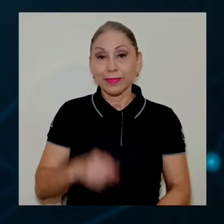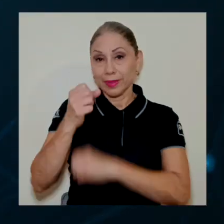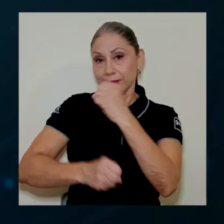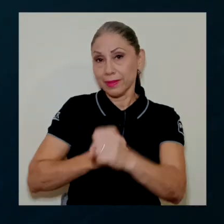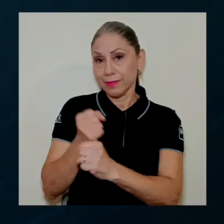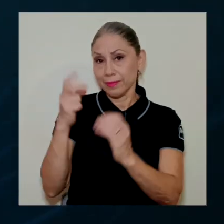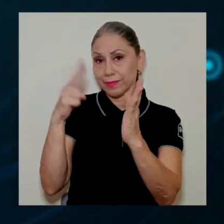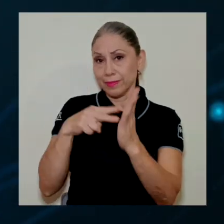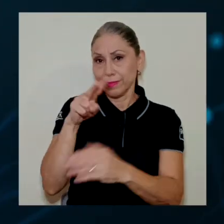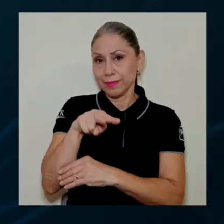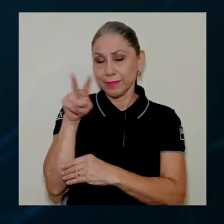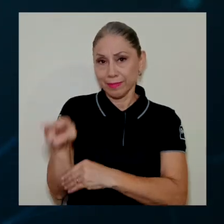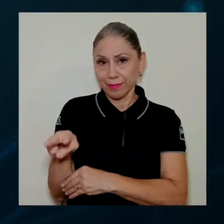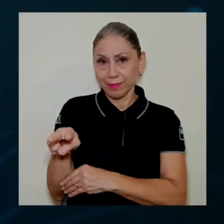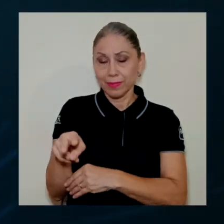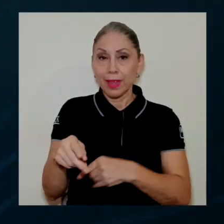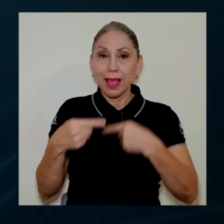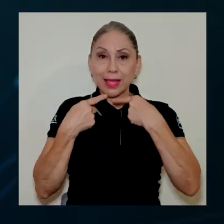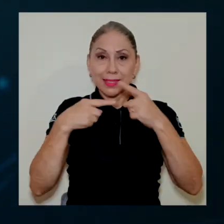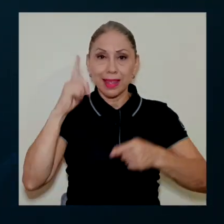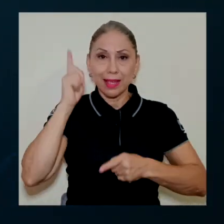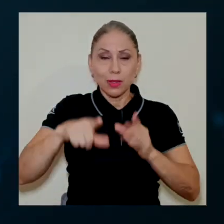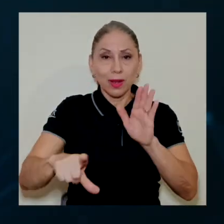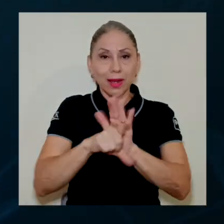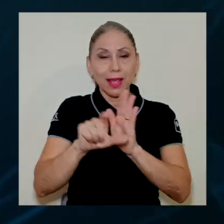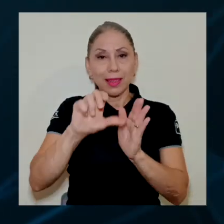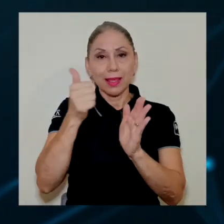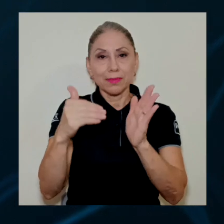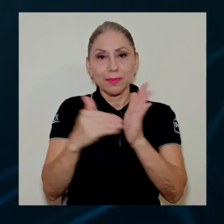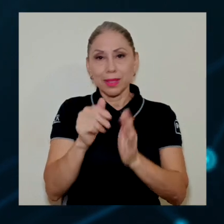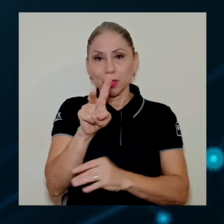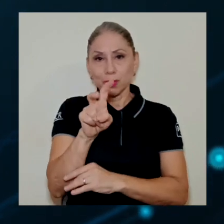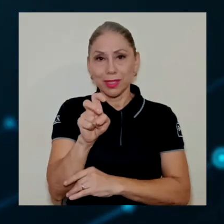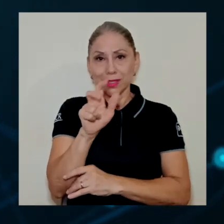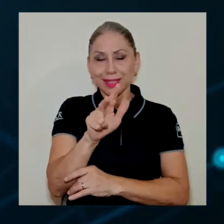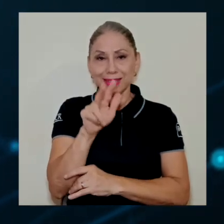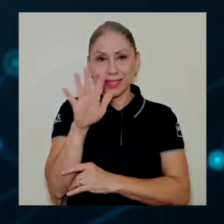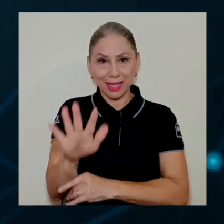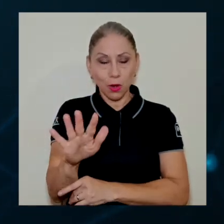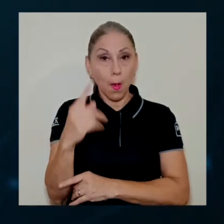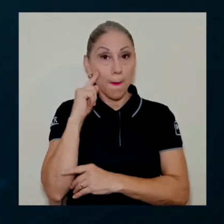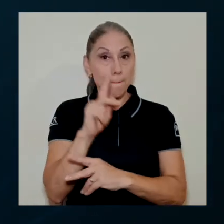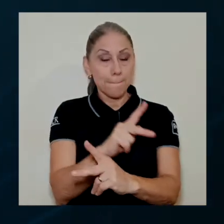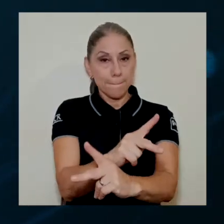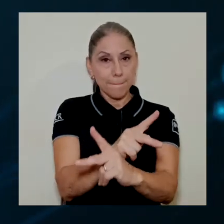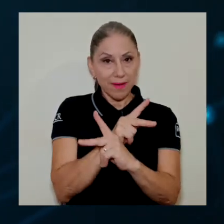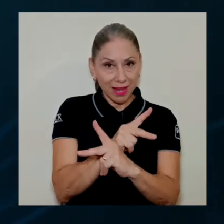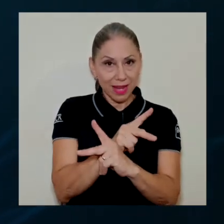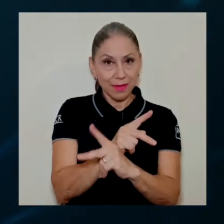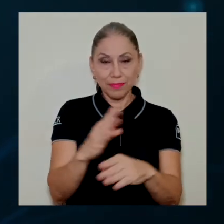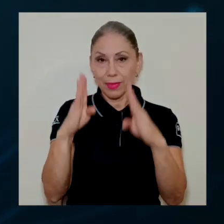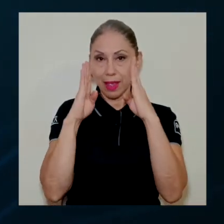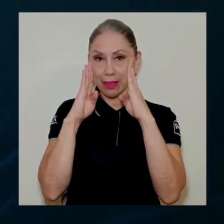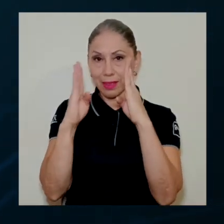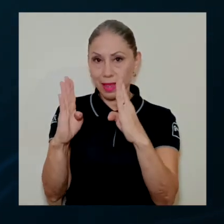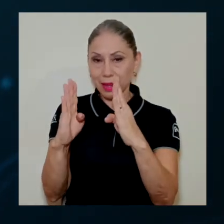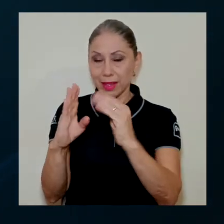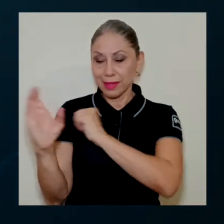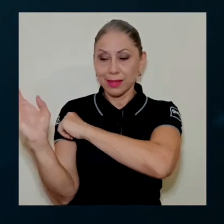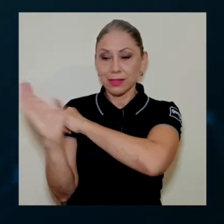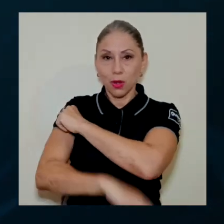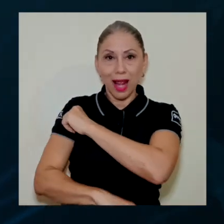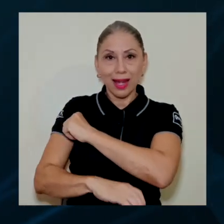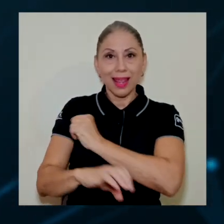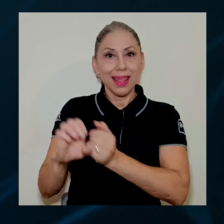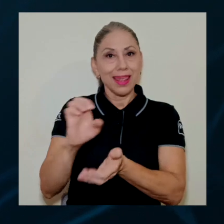En el año 2022 se decretó la Ley 10.235 para prevenir, atender,